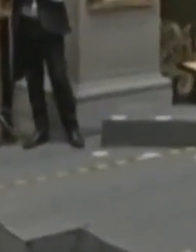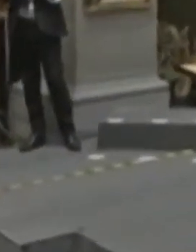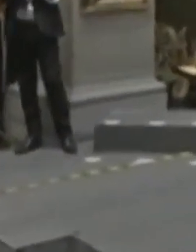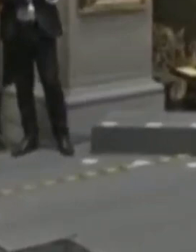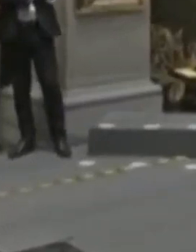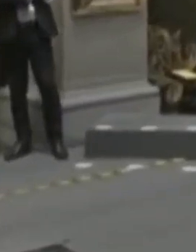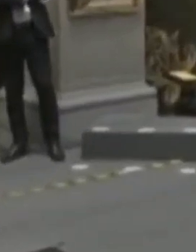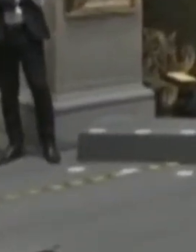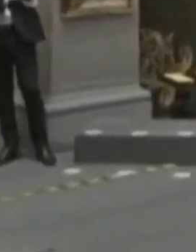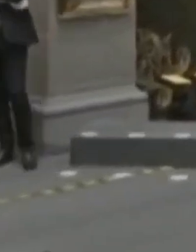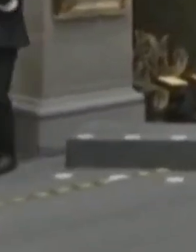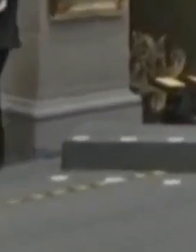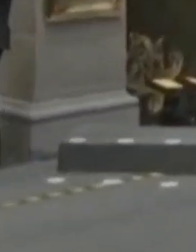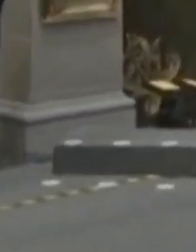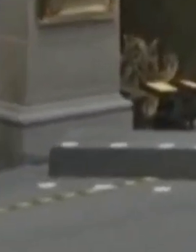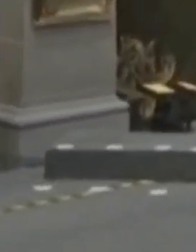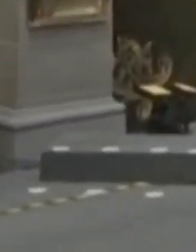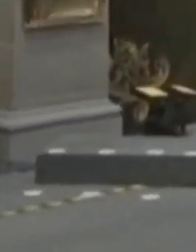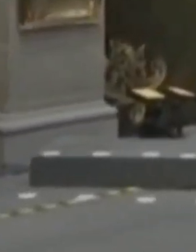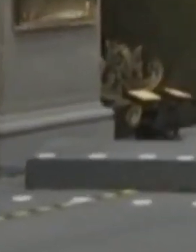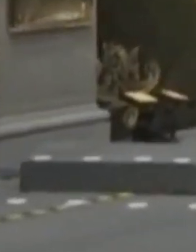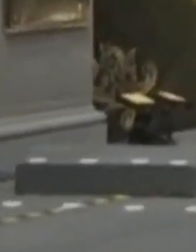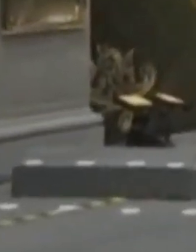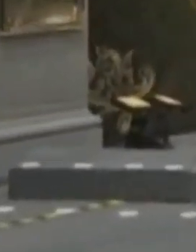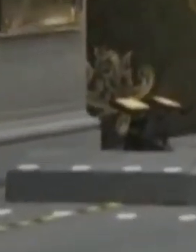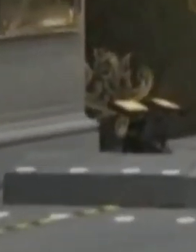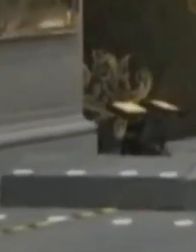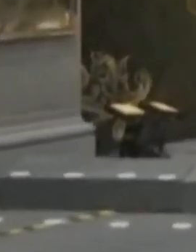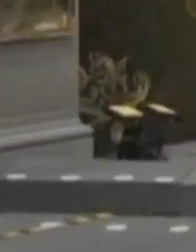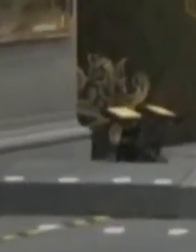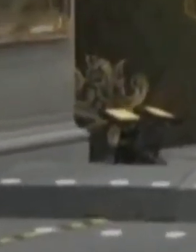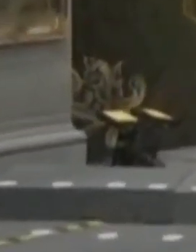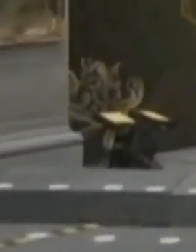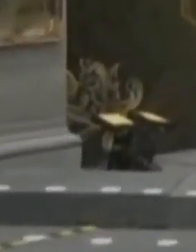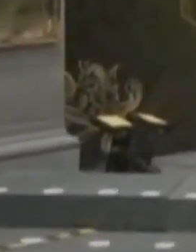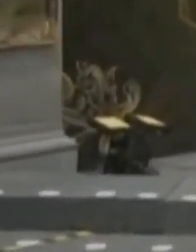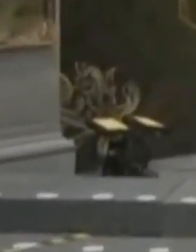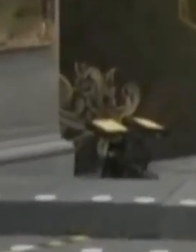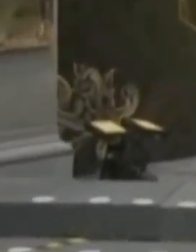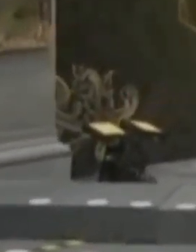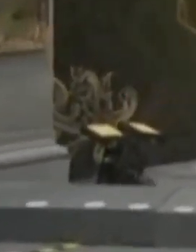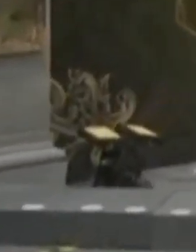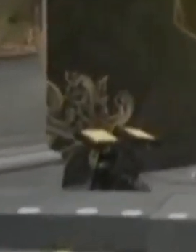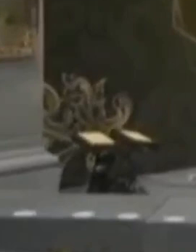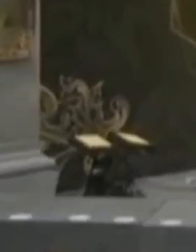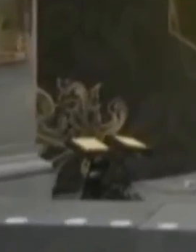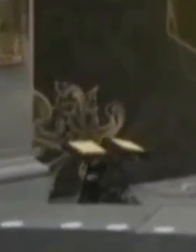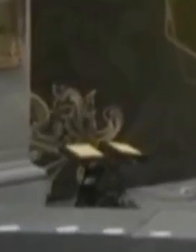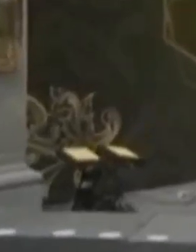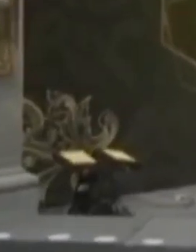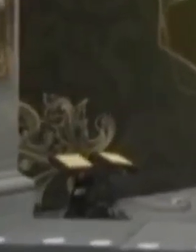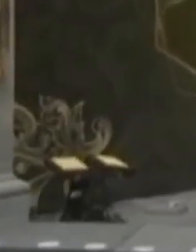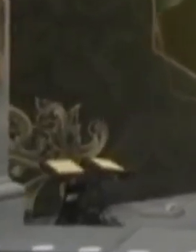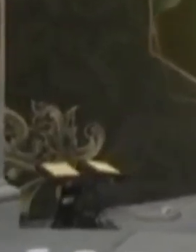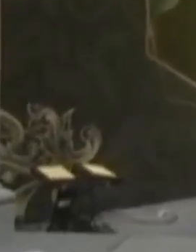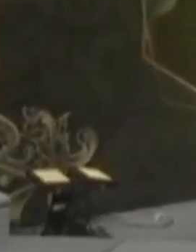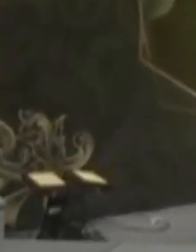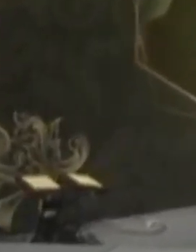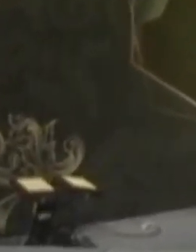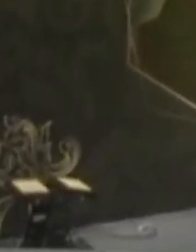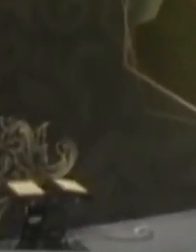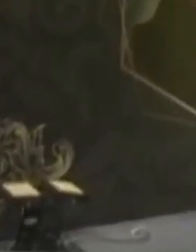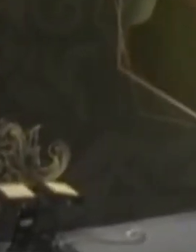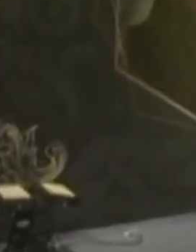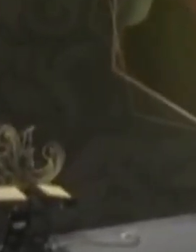falleciera su esposa, y eso lo lleva a venir a la Ciudad de México y le permitir observar con mayor